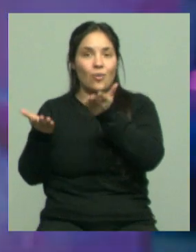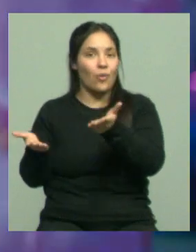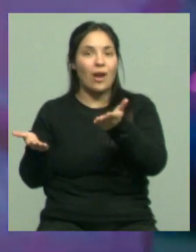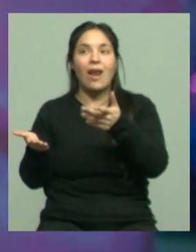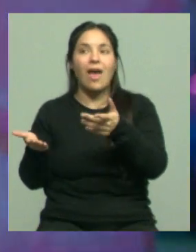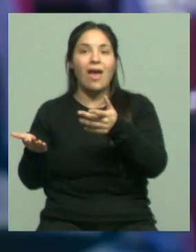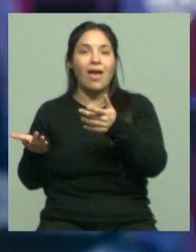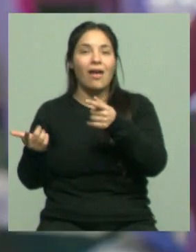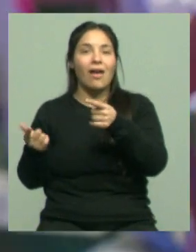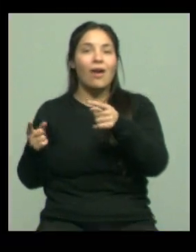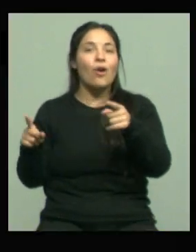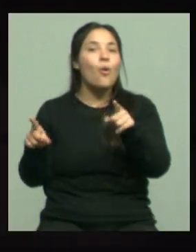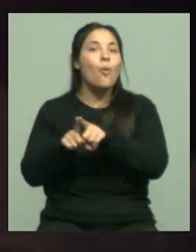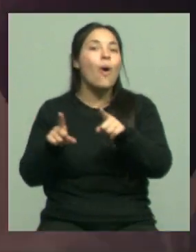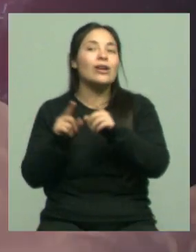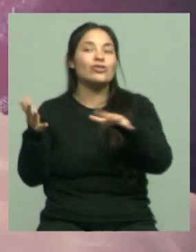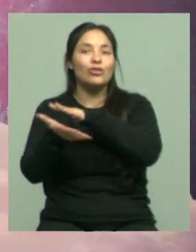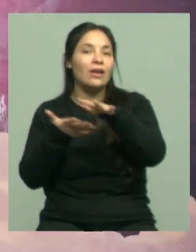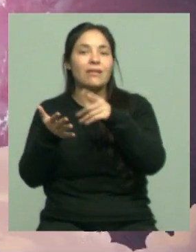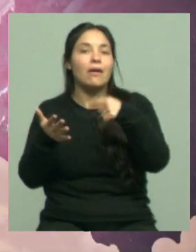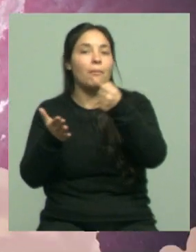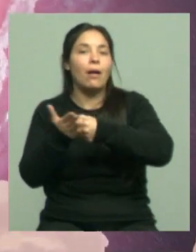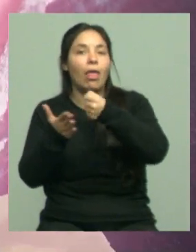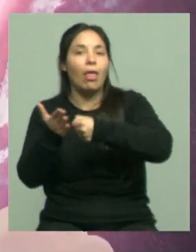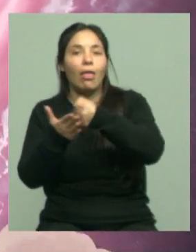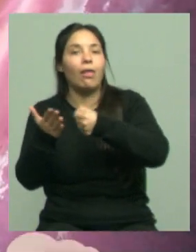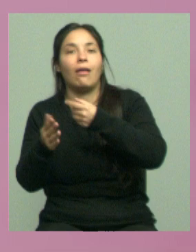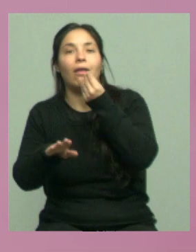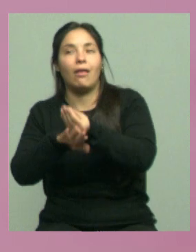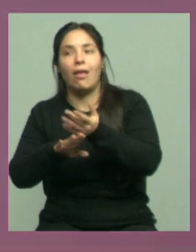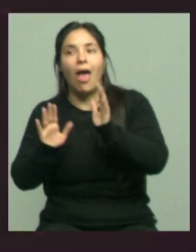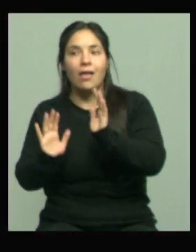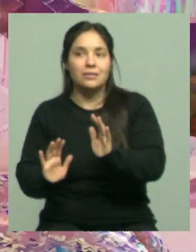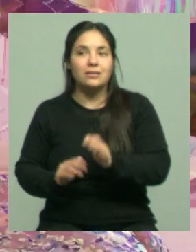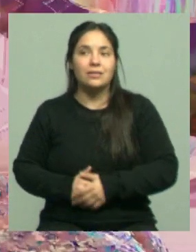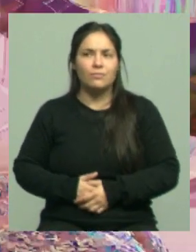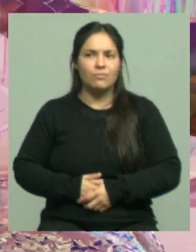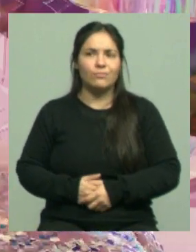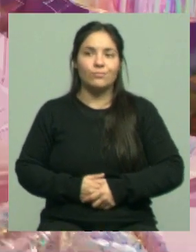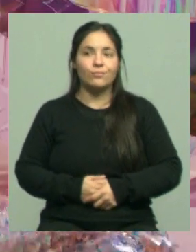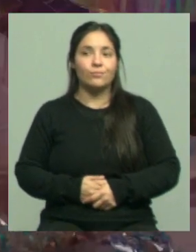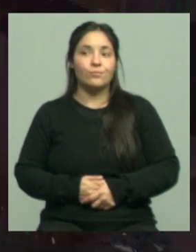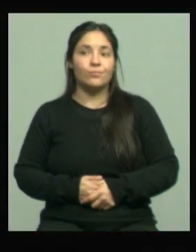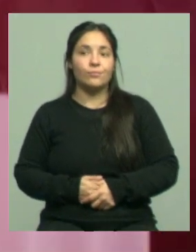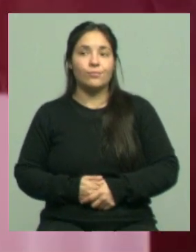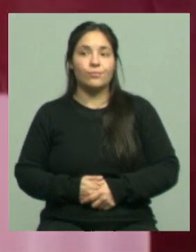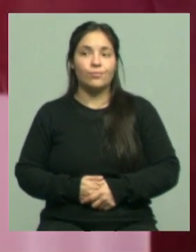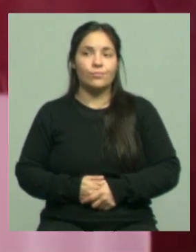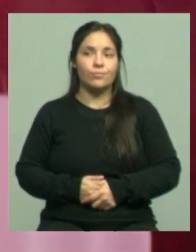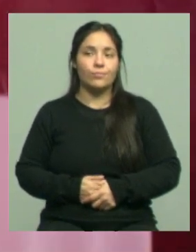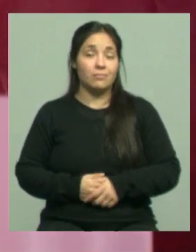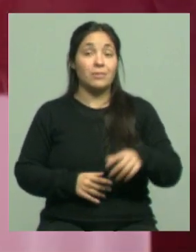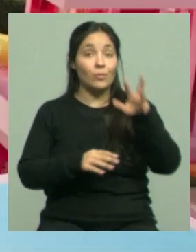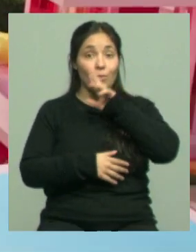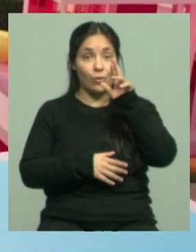por el cual vos de alguna manera estás peleando, ¿no? Sí, en totalmente. Contra de eso. Pero bueno, ella empezó también, digamos, en el